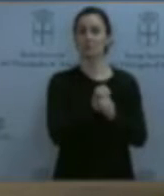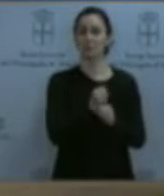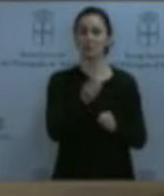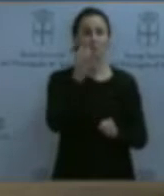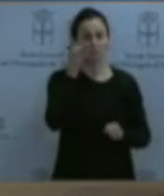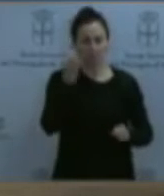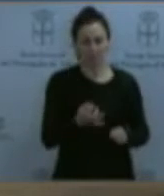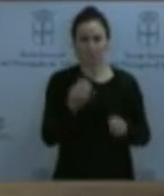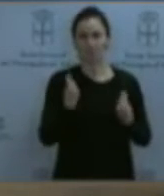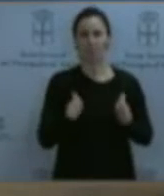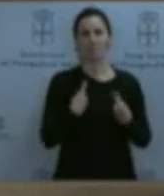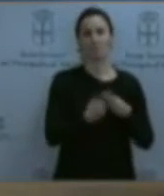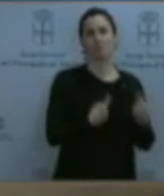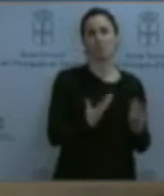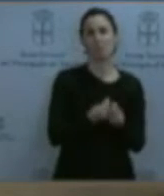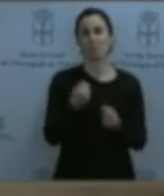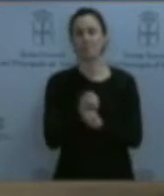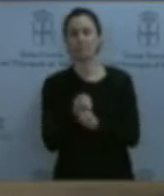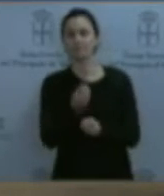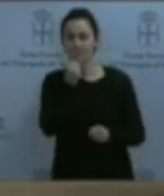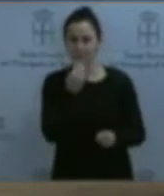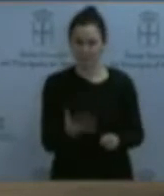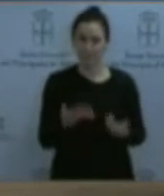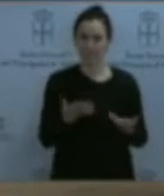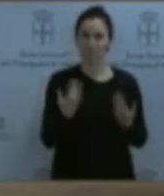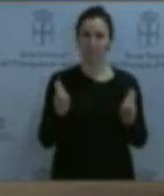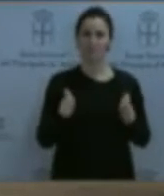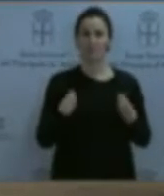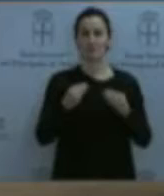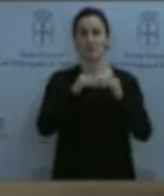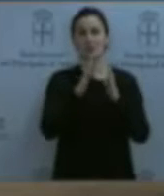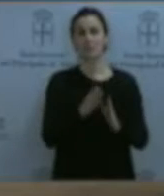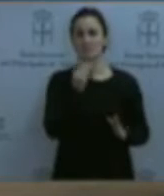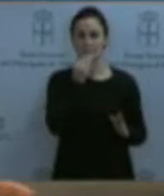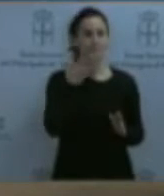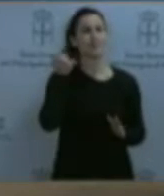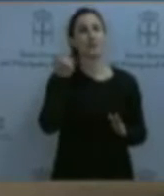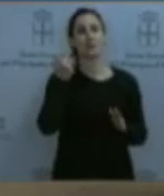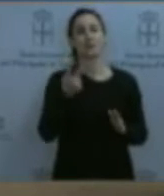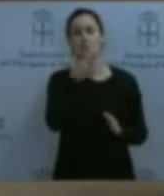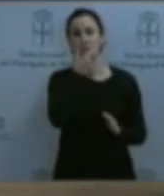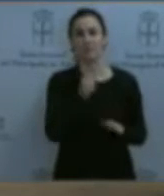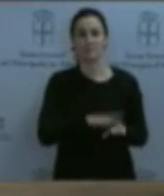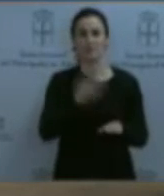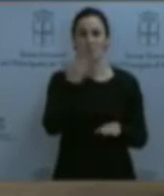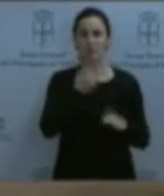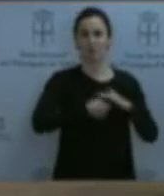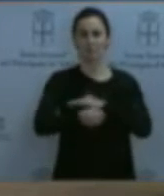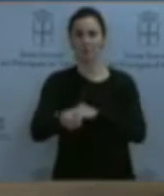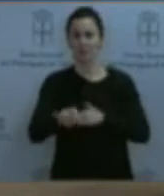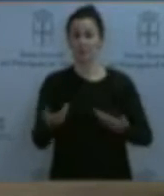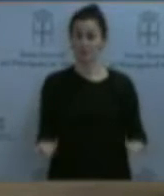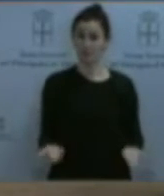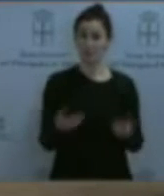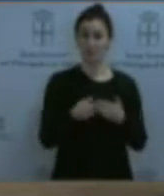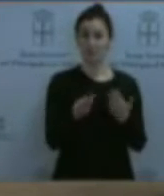realidad conciliar la vida laboral y familiar, con habitar en una vivienda digna, con facilidades en la escolarización de los menores, con el